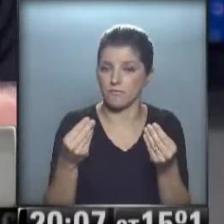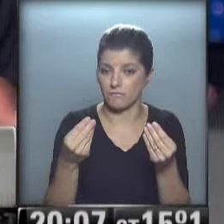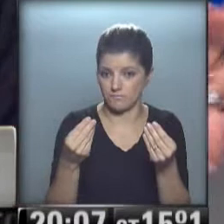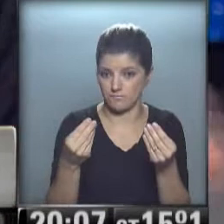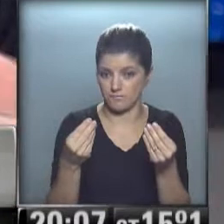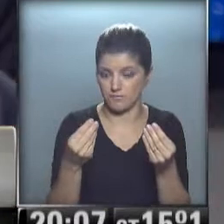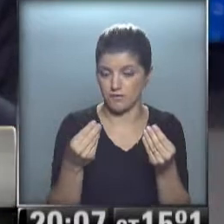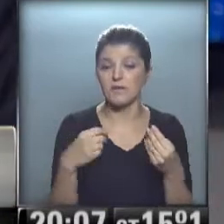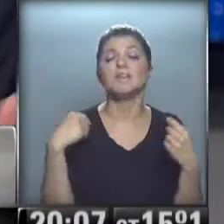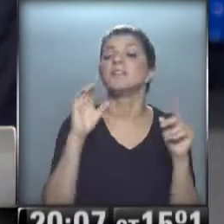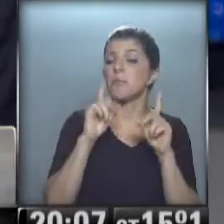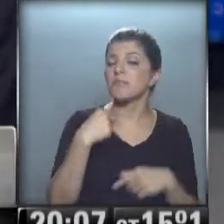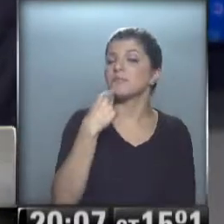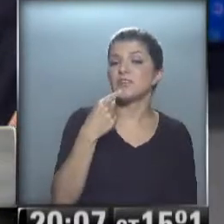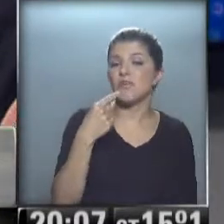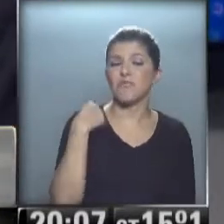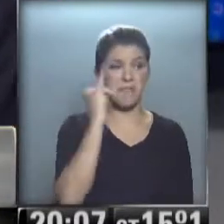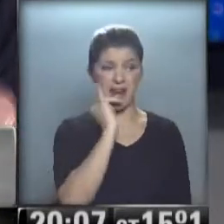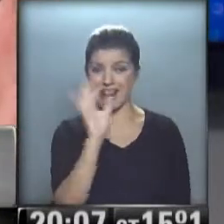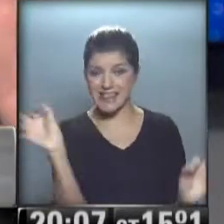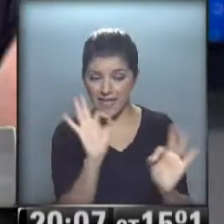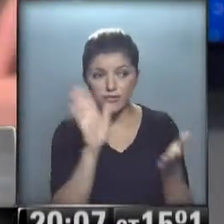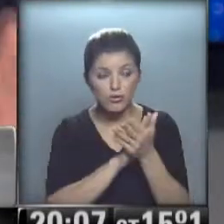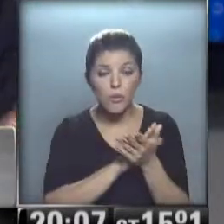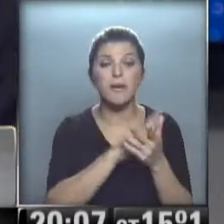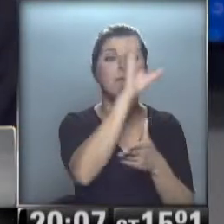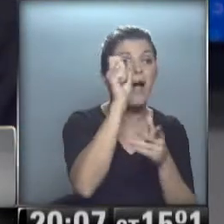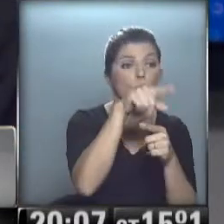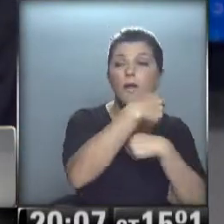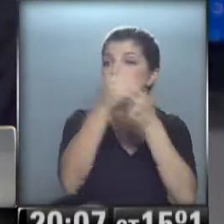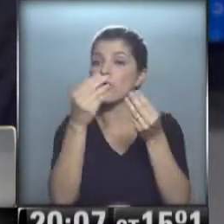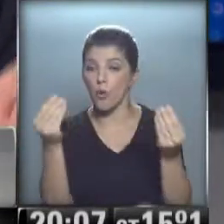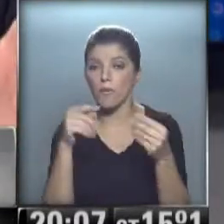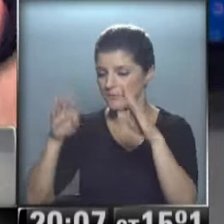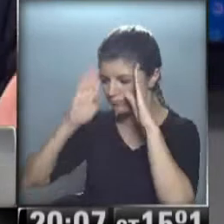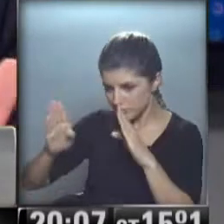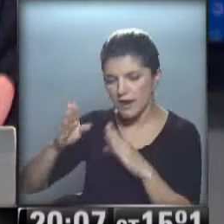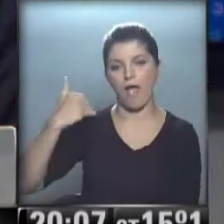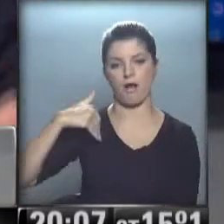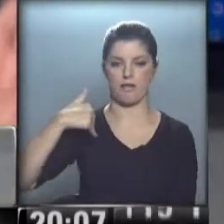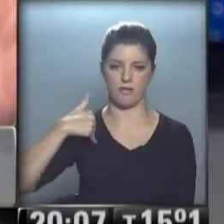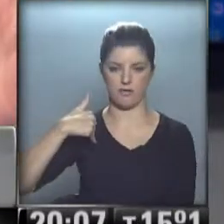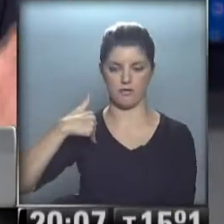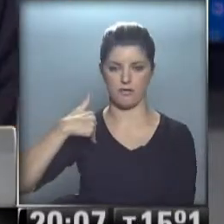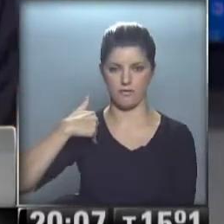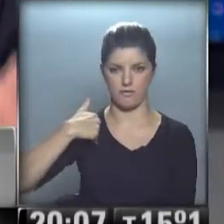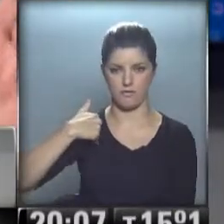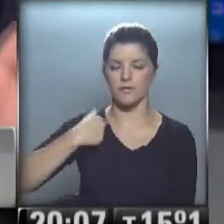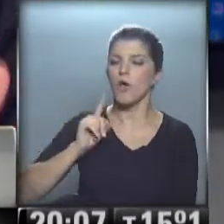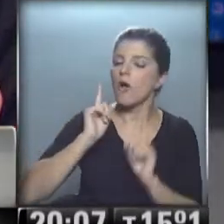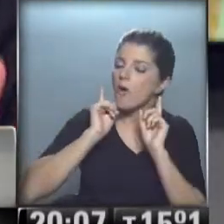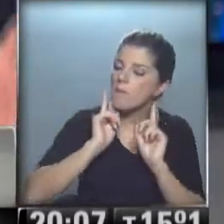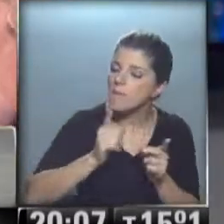desestimó, casi ni mencionó el tema y avanzó sobre Argentina. avanzó sobre Argentina con los